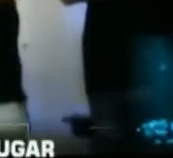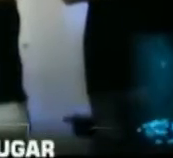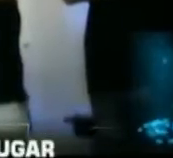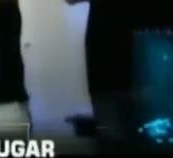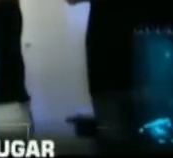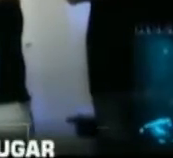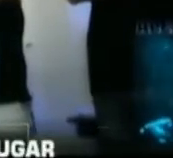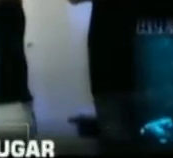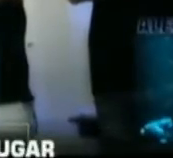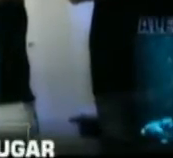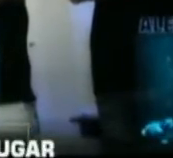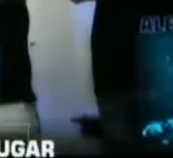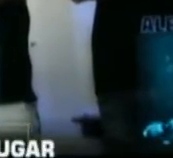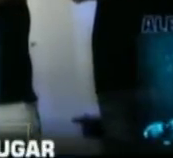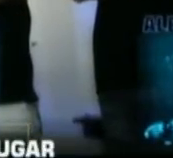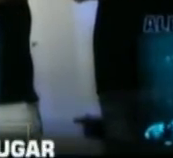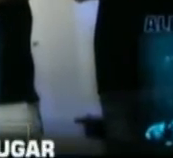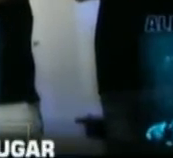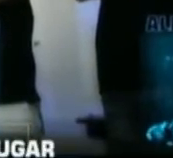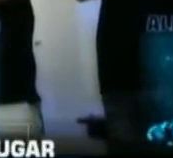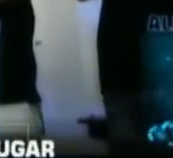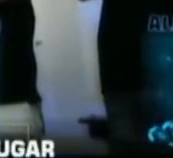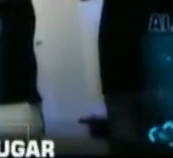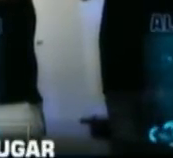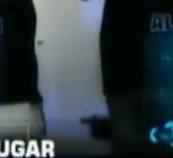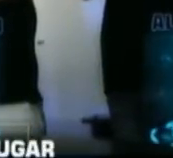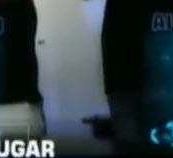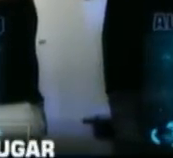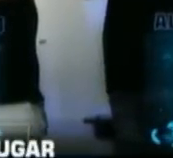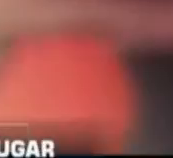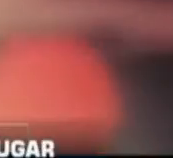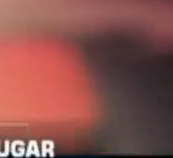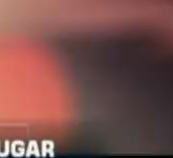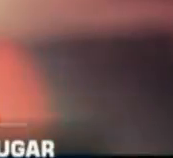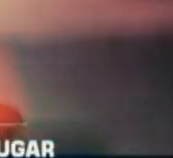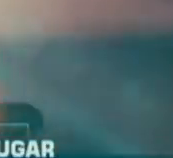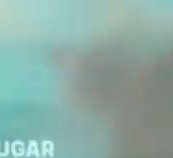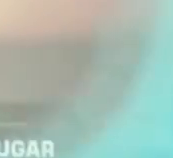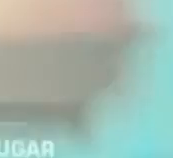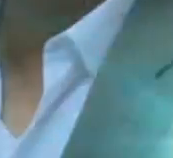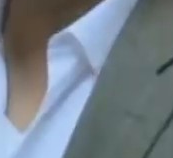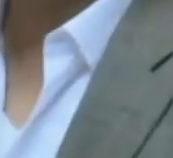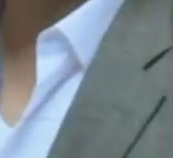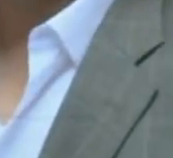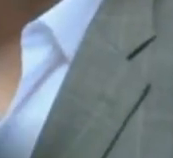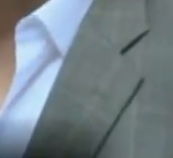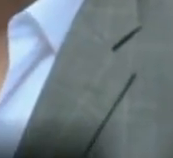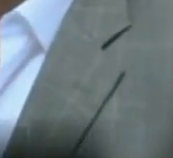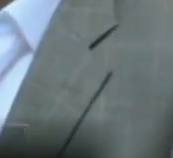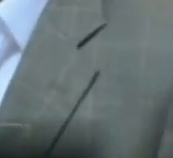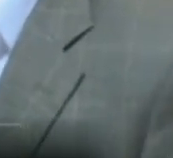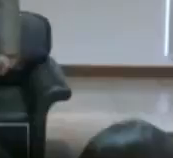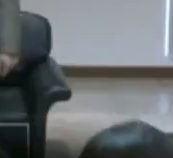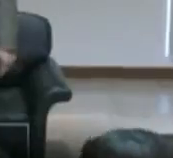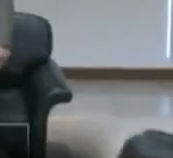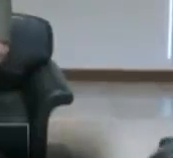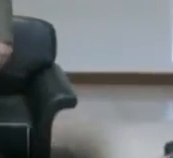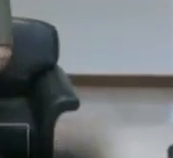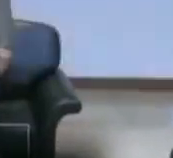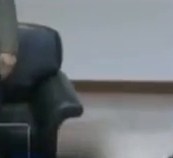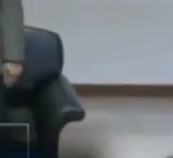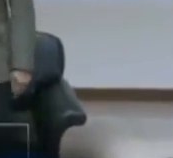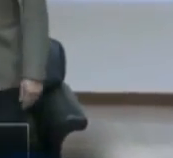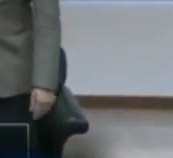El invento ecuatoriano Hand Ice es el ganador absoluto del concurso de History Channel. Presidente Rafael Correa mantuvo